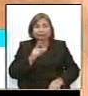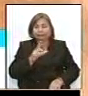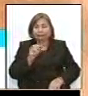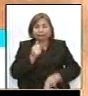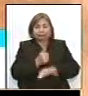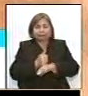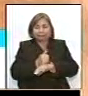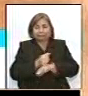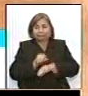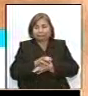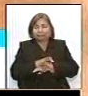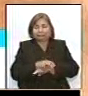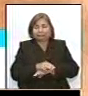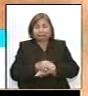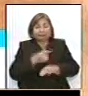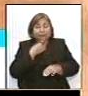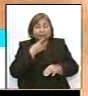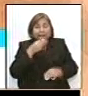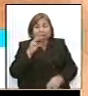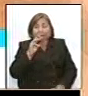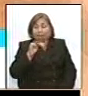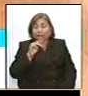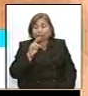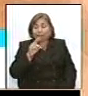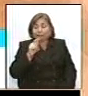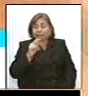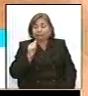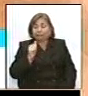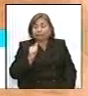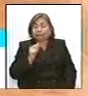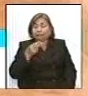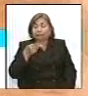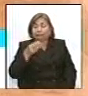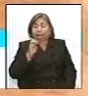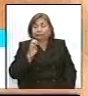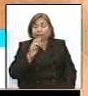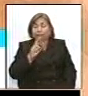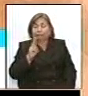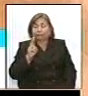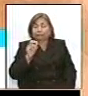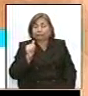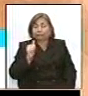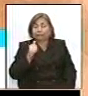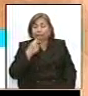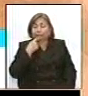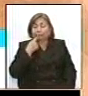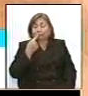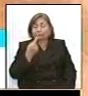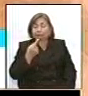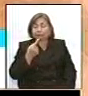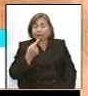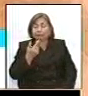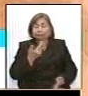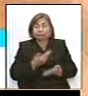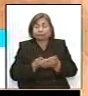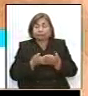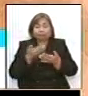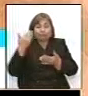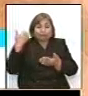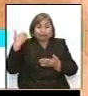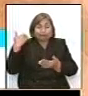él. Y en el caso de la congresista Marita Herrera, es como corresponde a un periodo